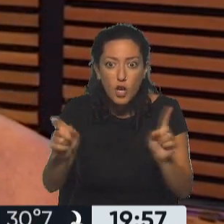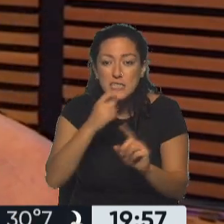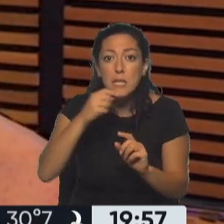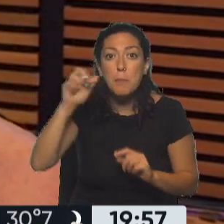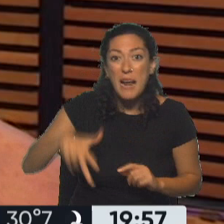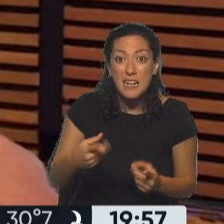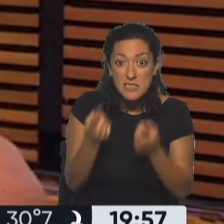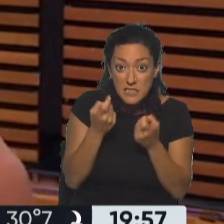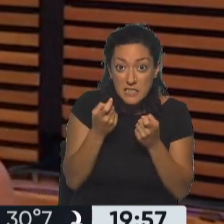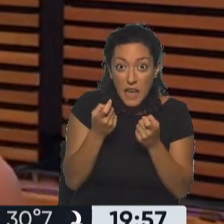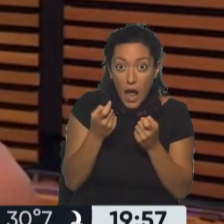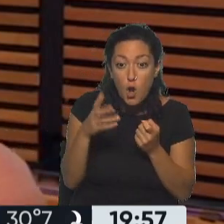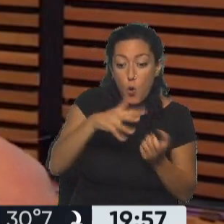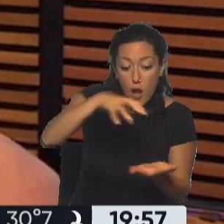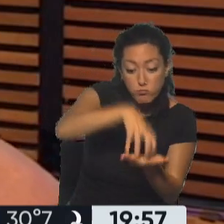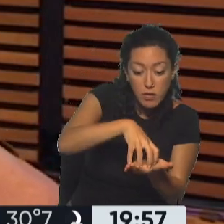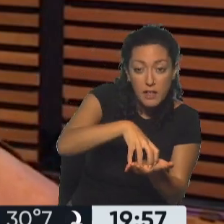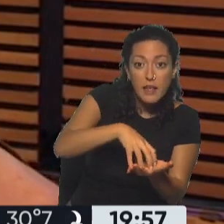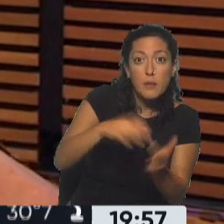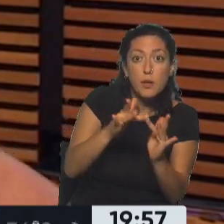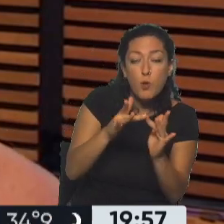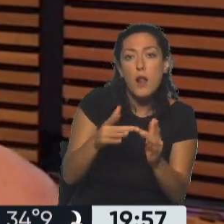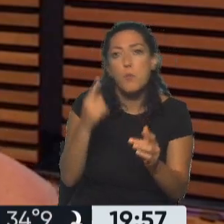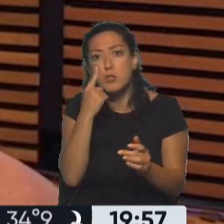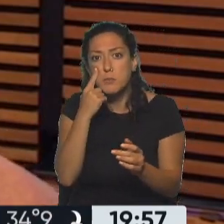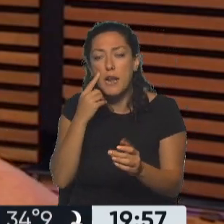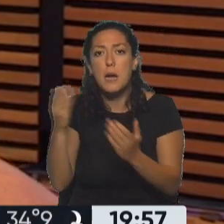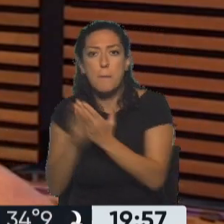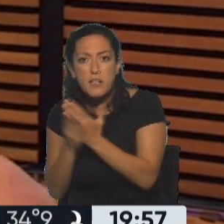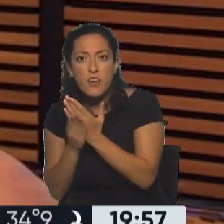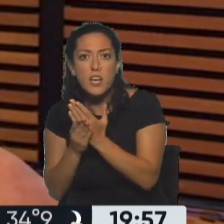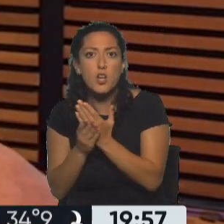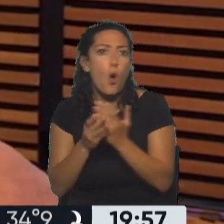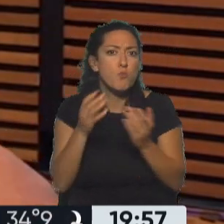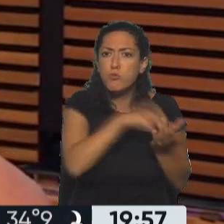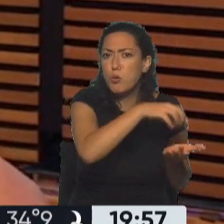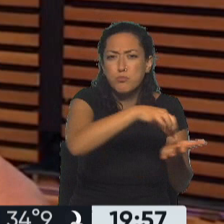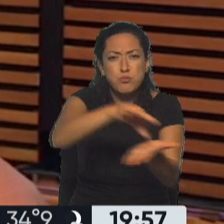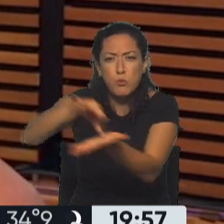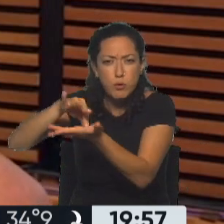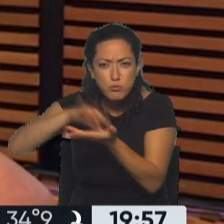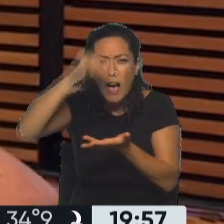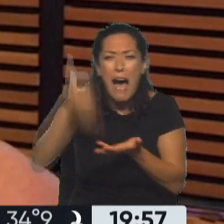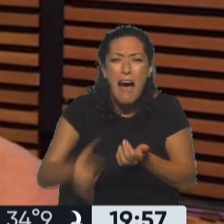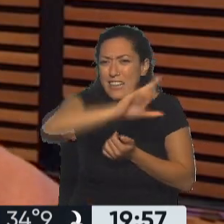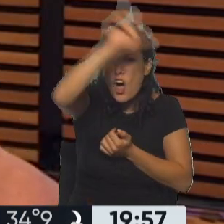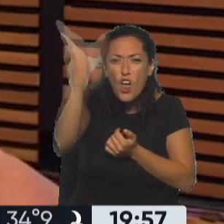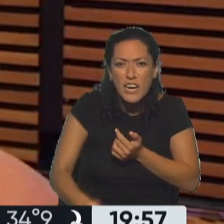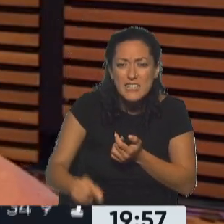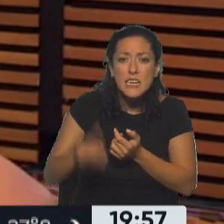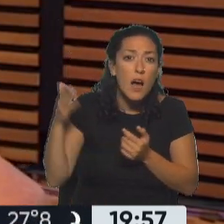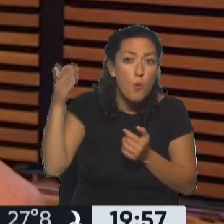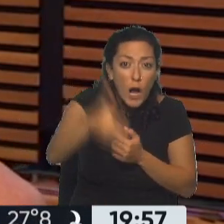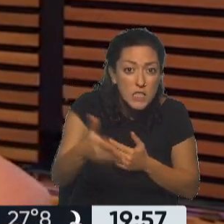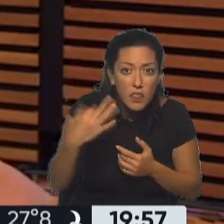tienen que hacer es ir a un punto digital, a la municipalidad, al propio ministerio o a los centros de referencia que tiene el ministerio en todo el territorio. Esto no ha sucedido